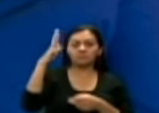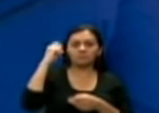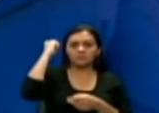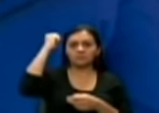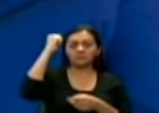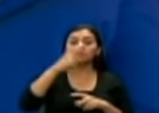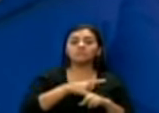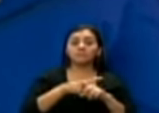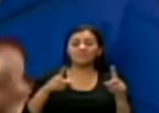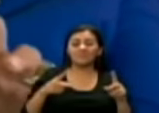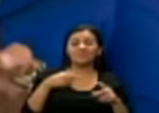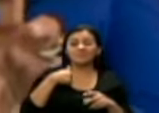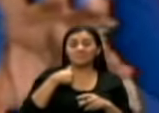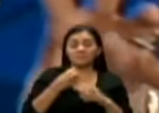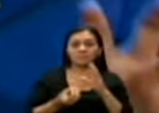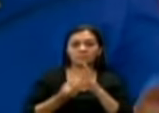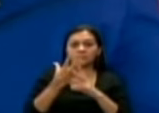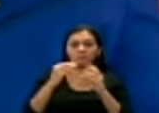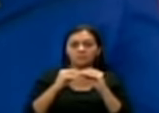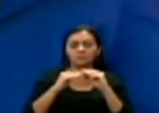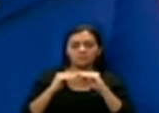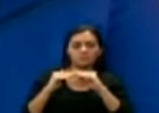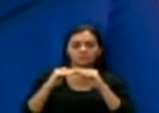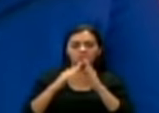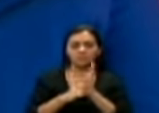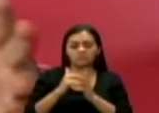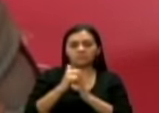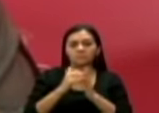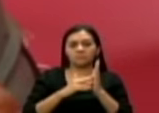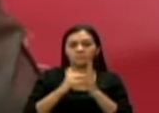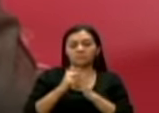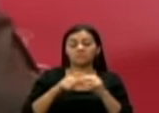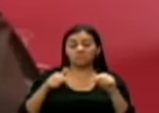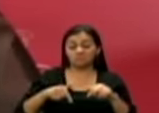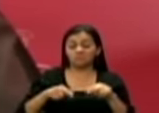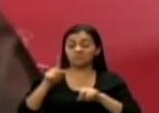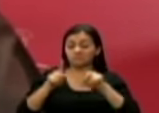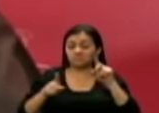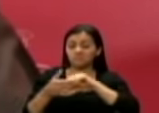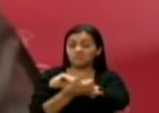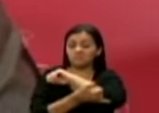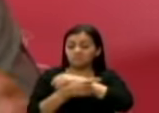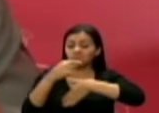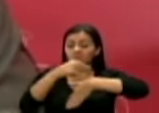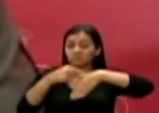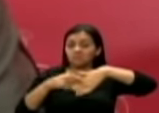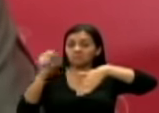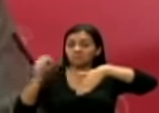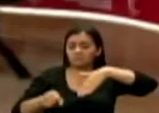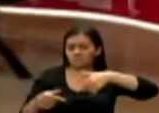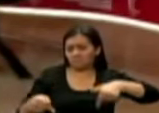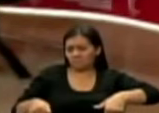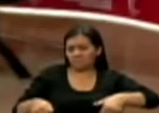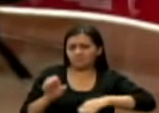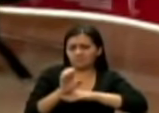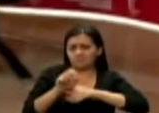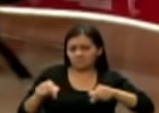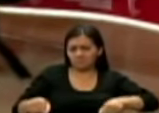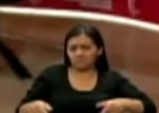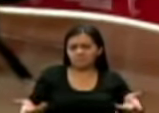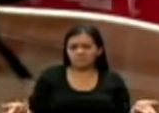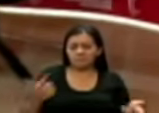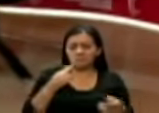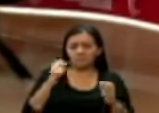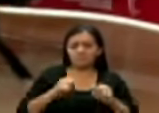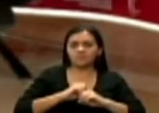el fondo llevan a crear la desestabilización, ¿verdad? Eso está sucediendo en algunos países de América Latina. Claro, aquí se ha visto mismo, acá en el Ecuador, en